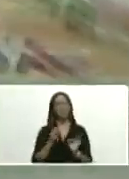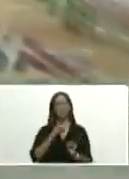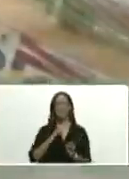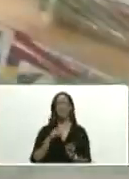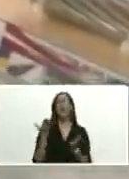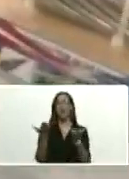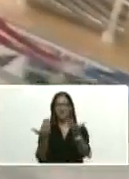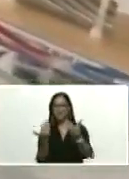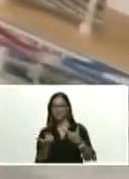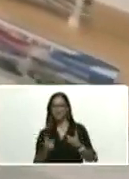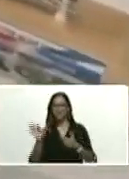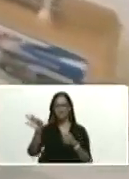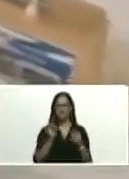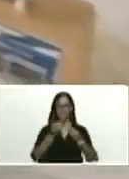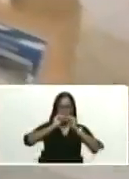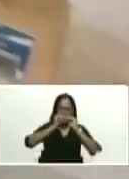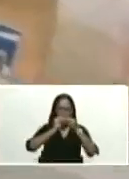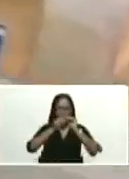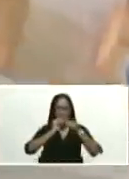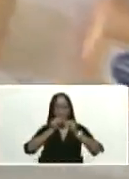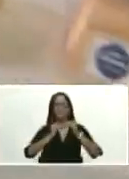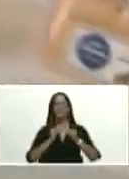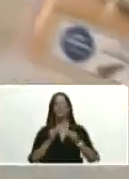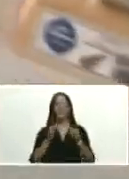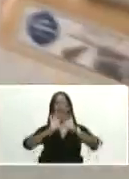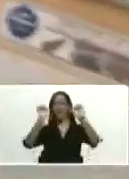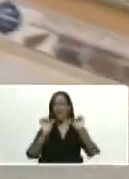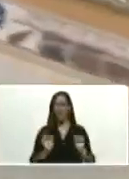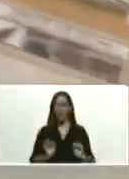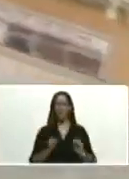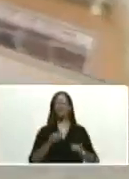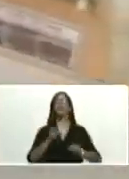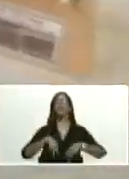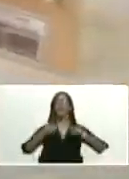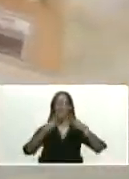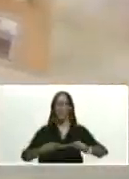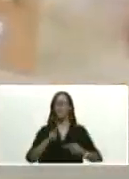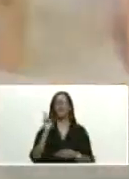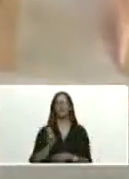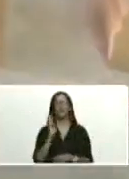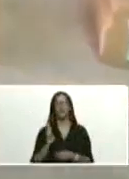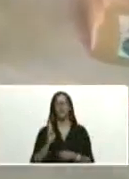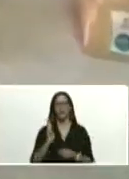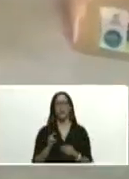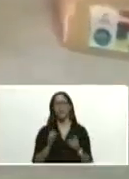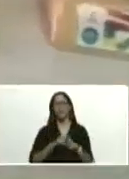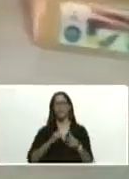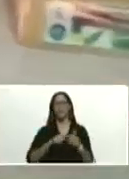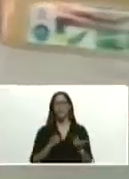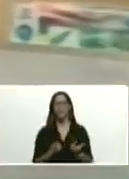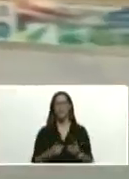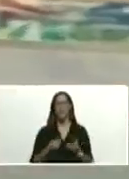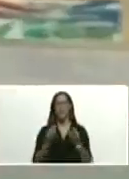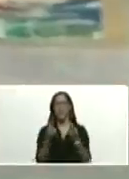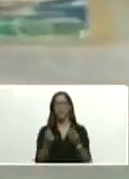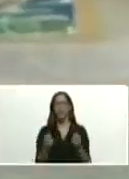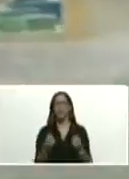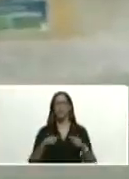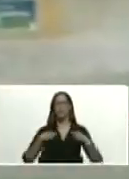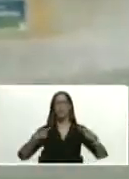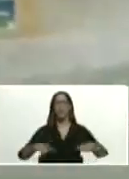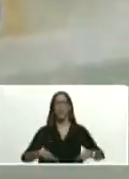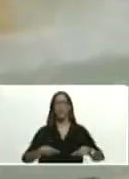los los adaptamos al diseño y los remecanizamos verdad y por lo tanto el costo de la de la materia